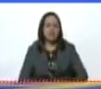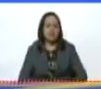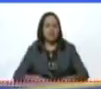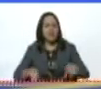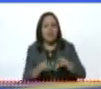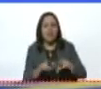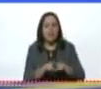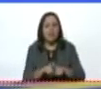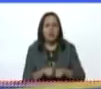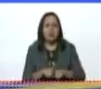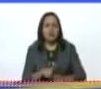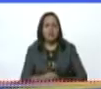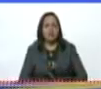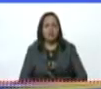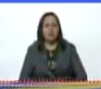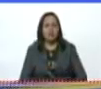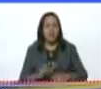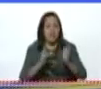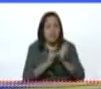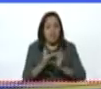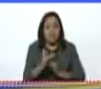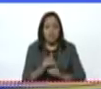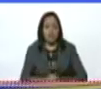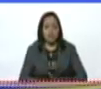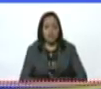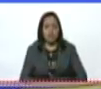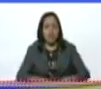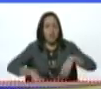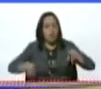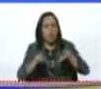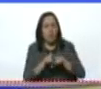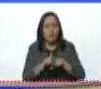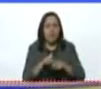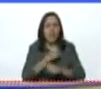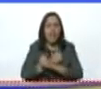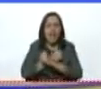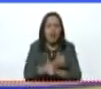Jesucristo. La igualdad, el amor entre unos y otros.